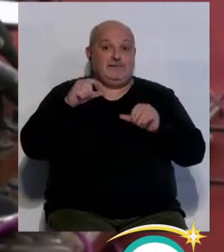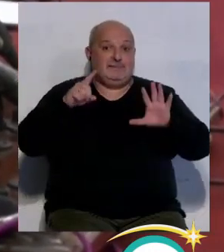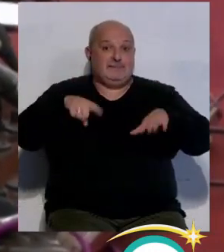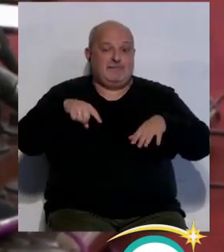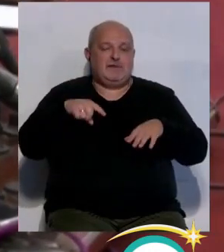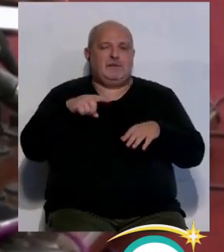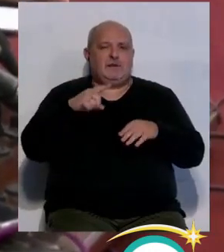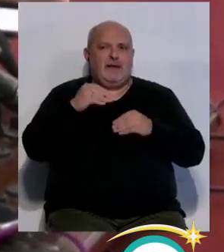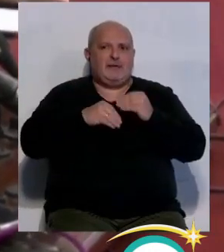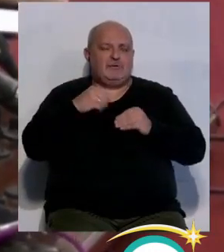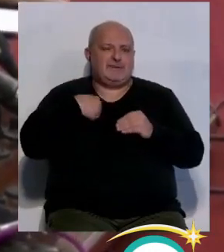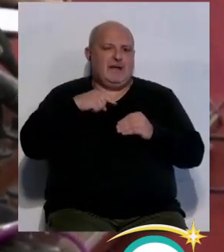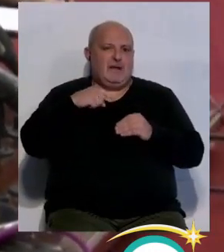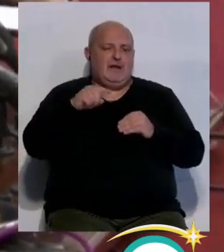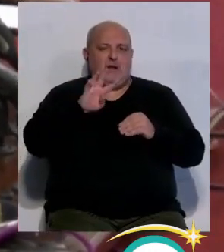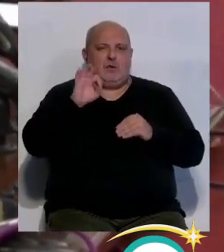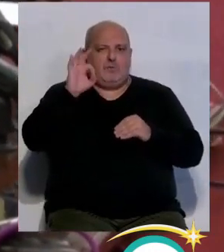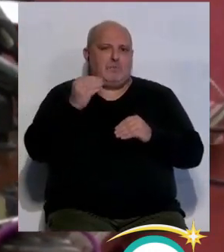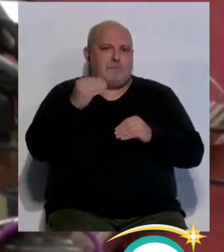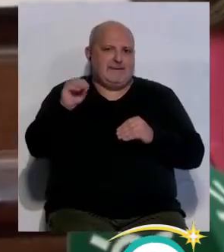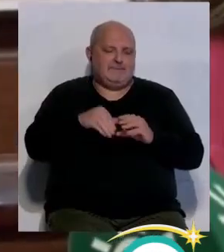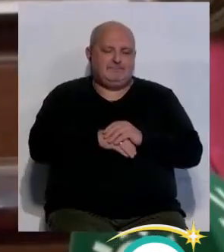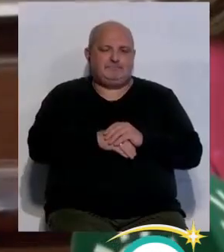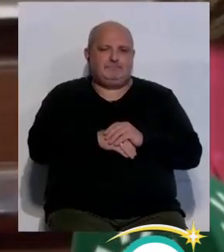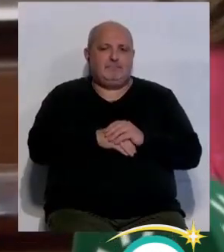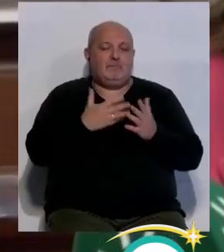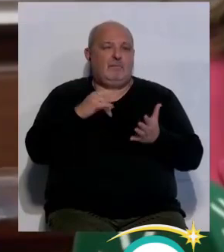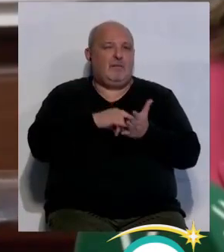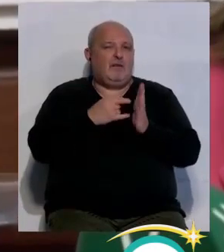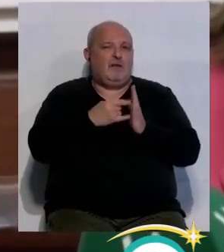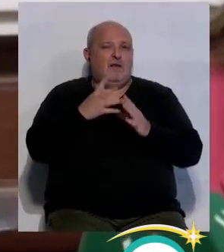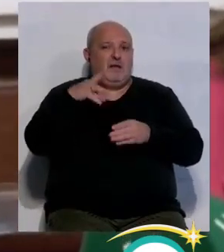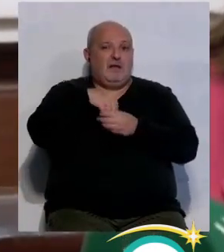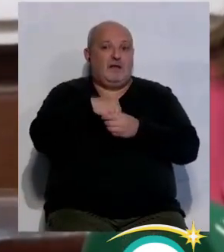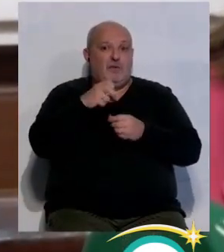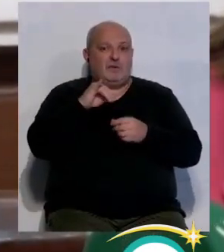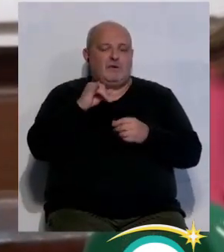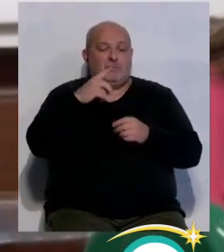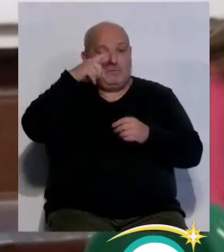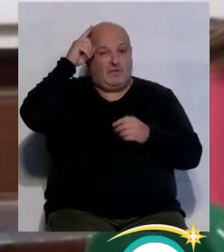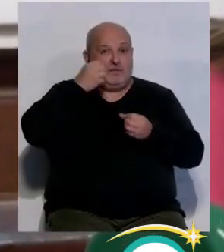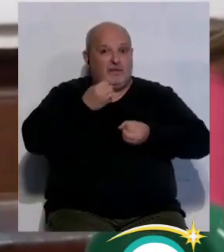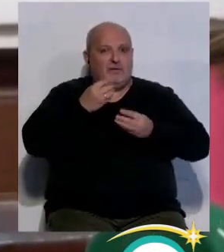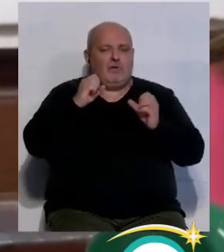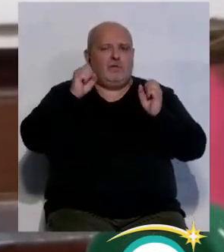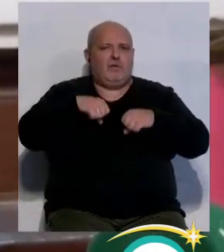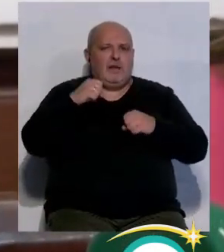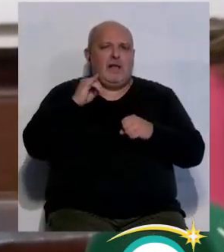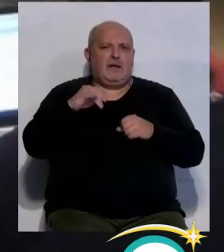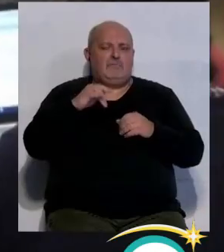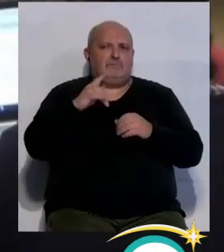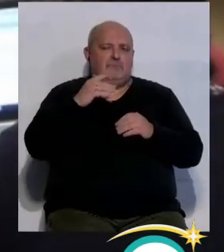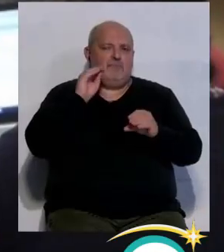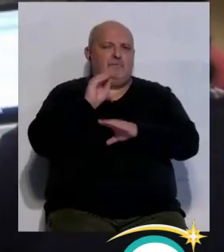6 meses se habría ejecutado un 40% más. Entre los proyectos incluidos en la EDUSI, Bruno García ha confirmado los que cuentan